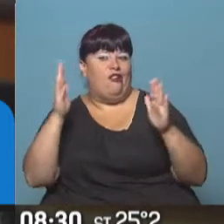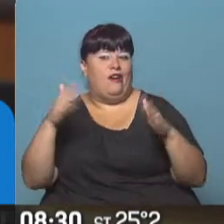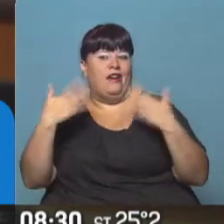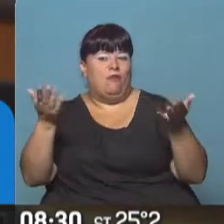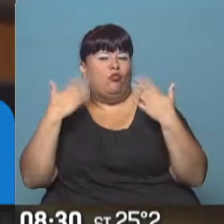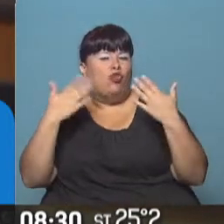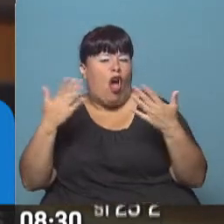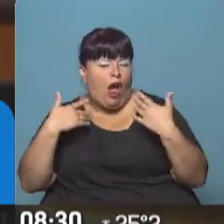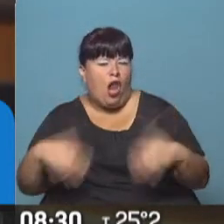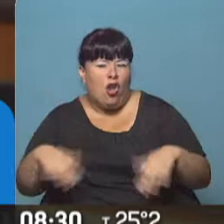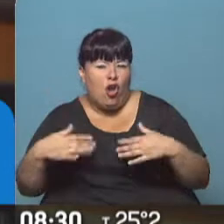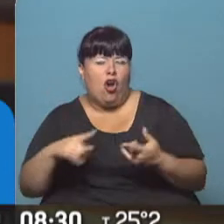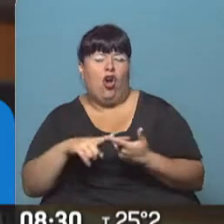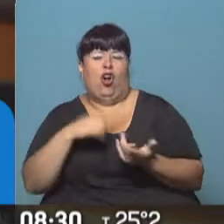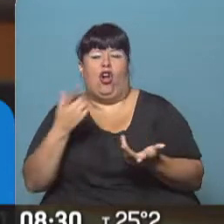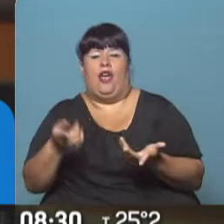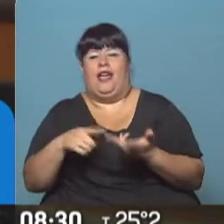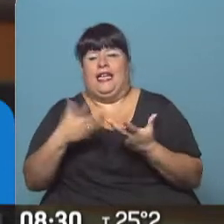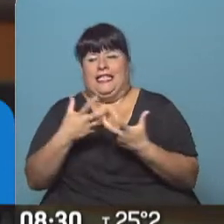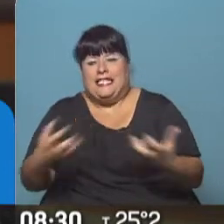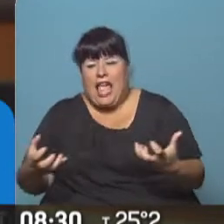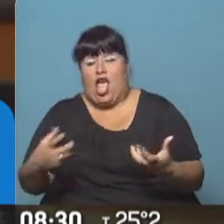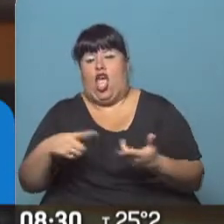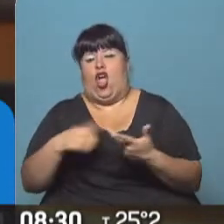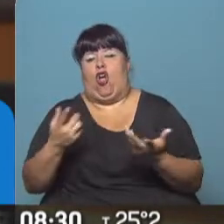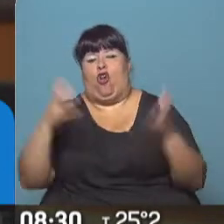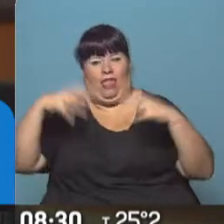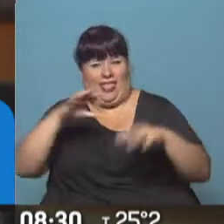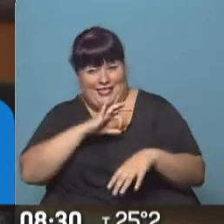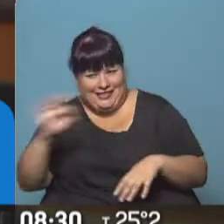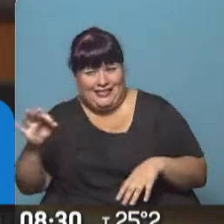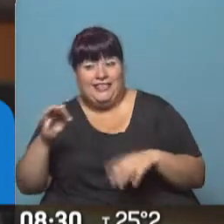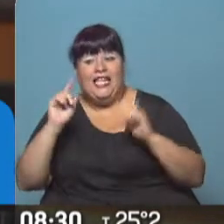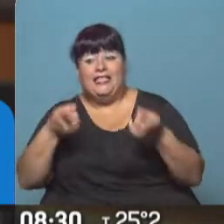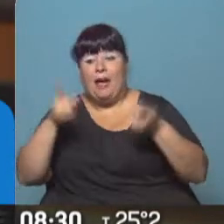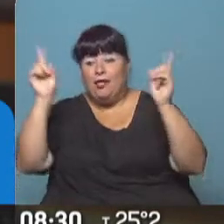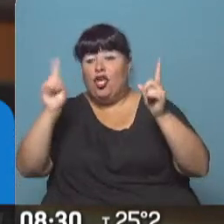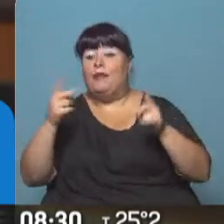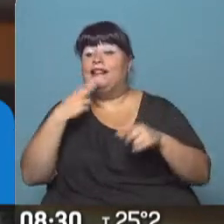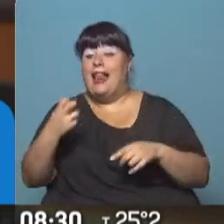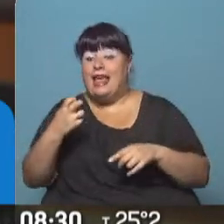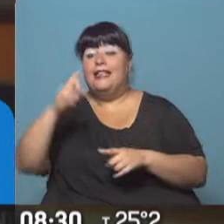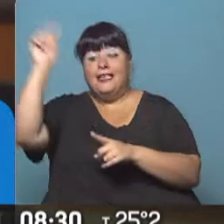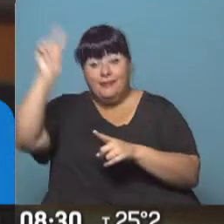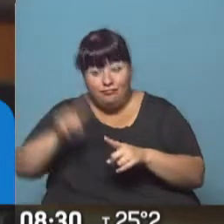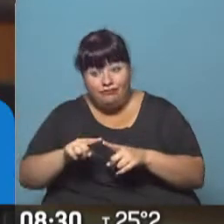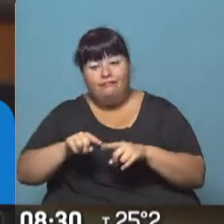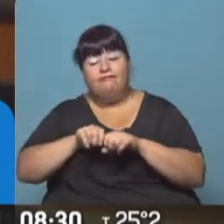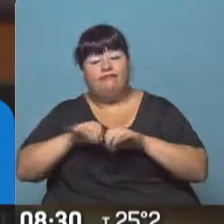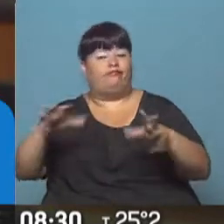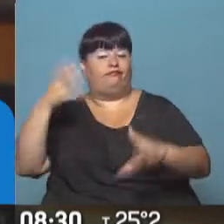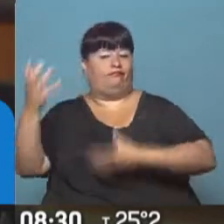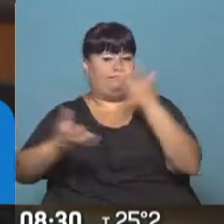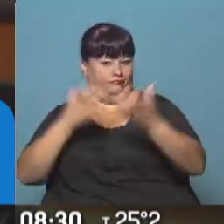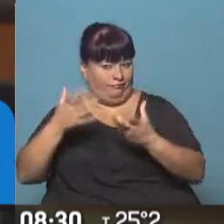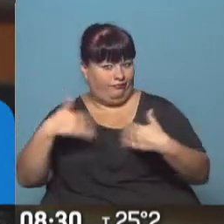hay altas temperaturas momentos de sequías también tormentas eléctricas que provocan rayos y esos rayos